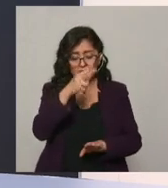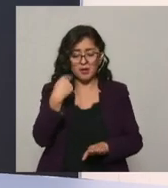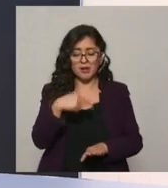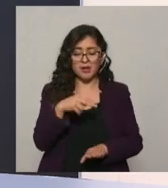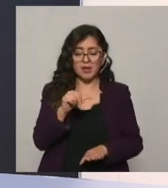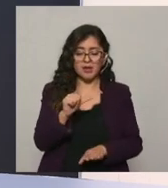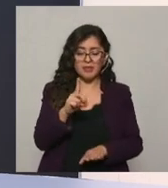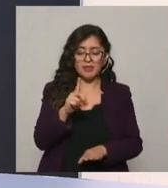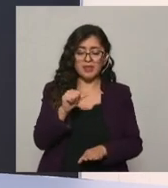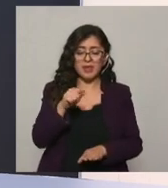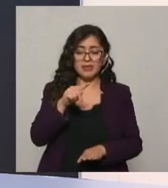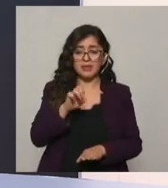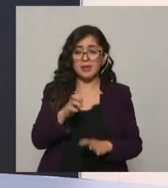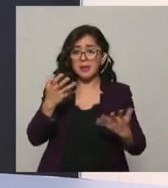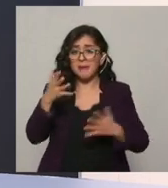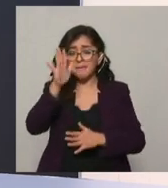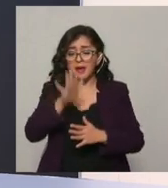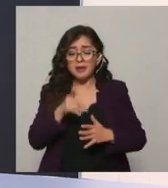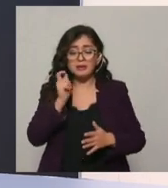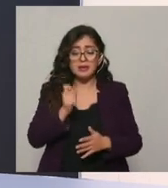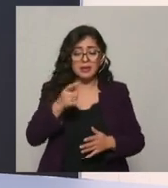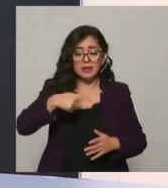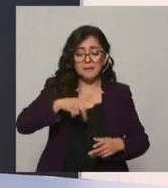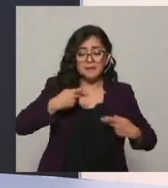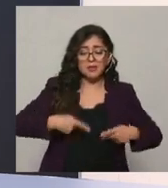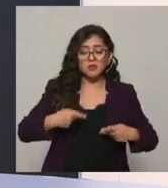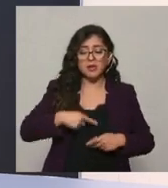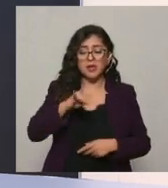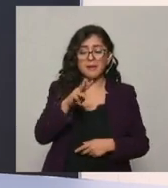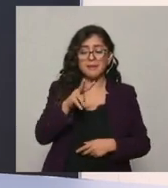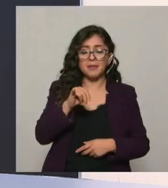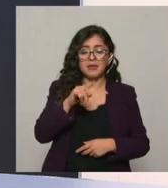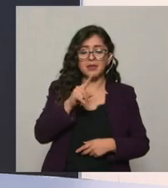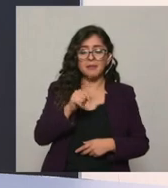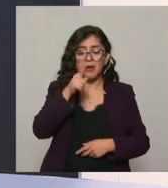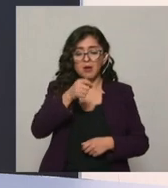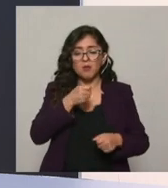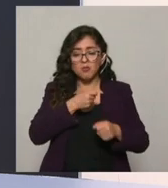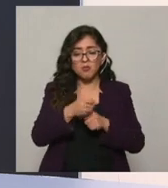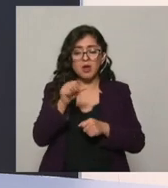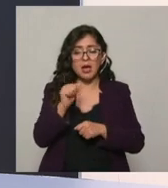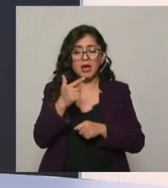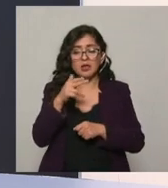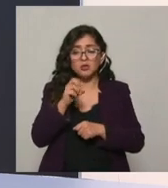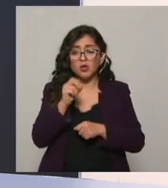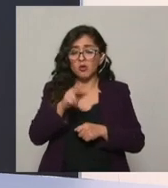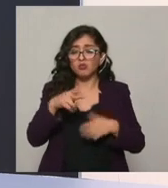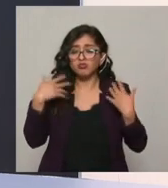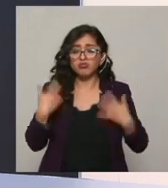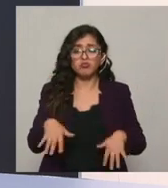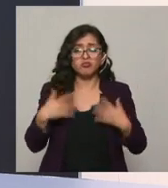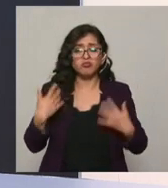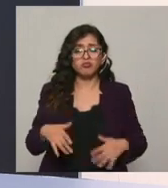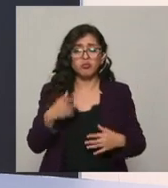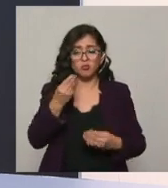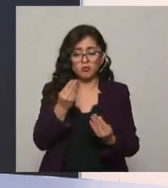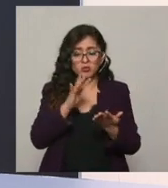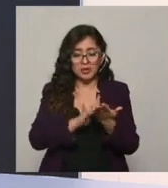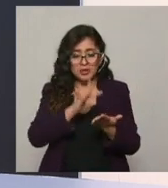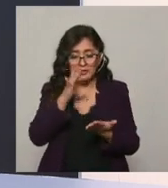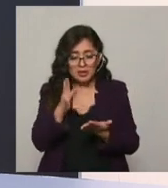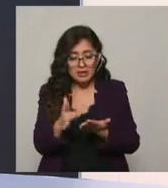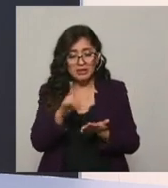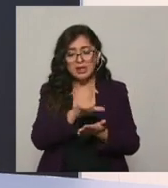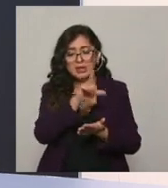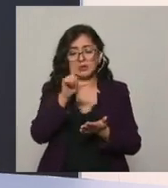porque dicen que es como meter en la misma patrulla a la víctima del agresor, que es lo que finalmente muchísimas veces